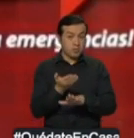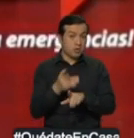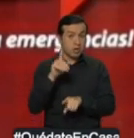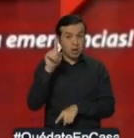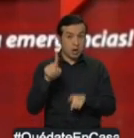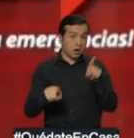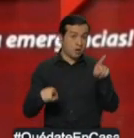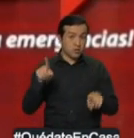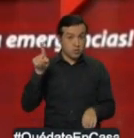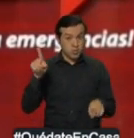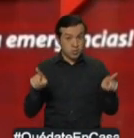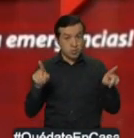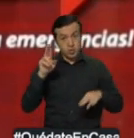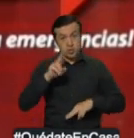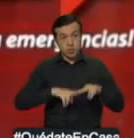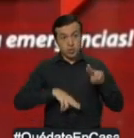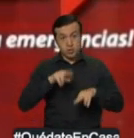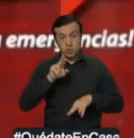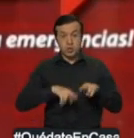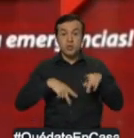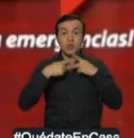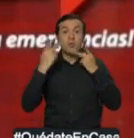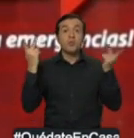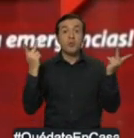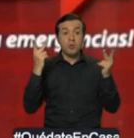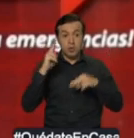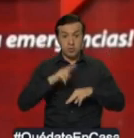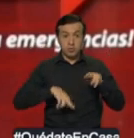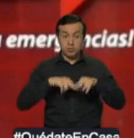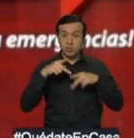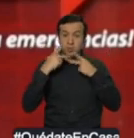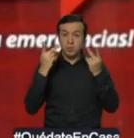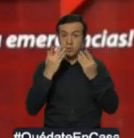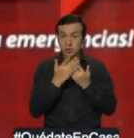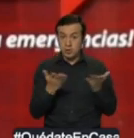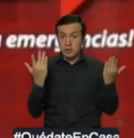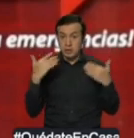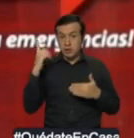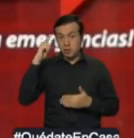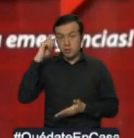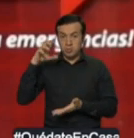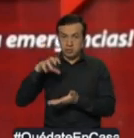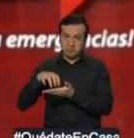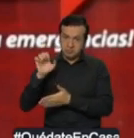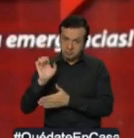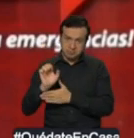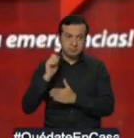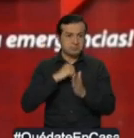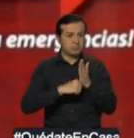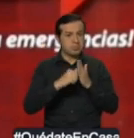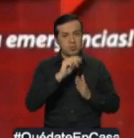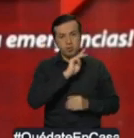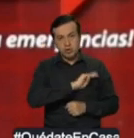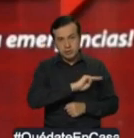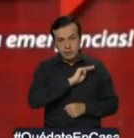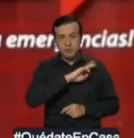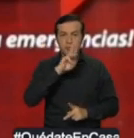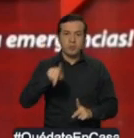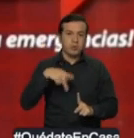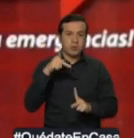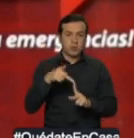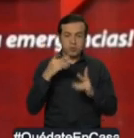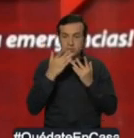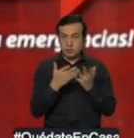sectores de la construcción pública de la construcción que hace ya sea el gobierno nacional los municipios las prefecturas